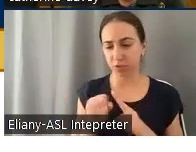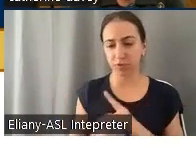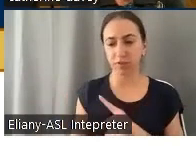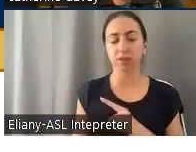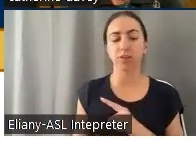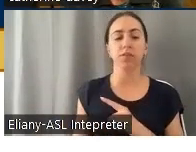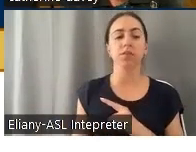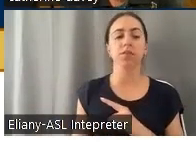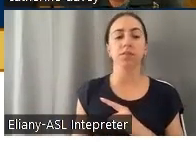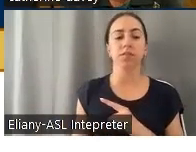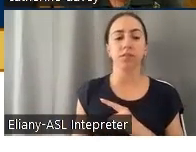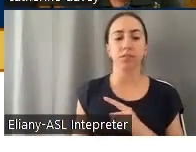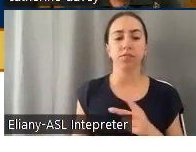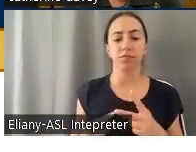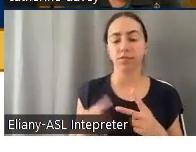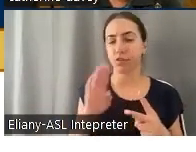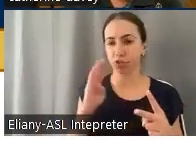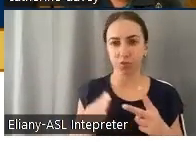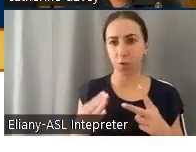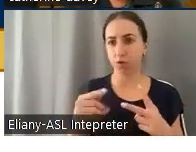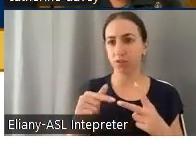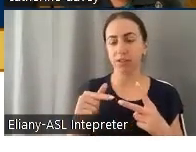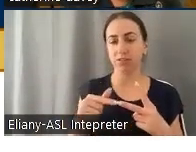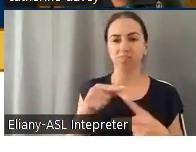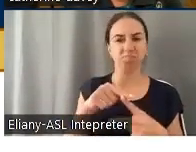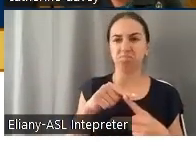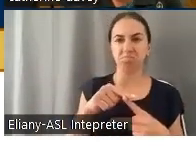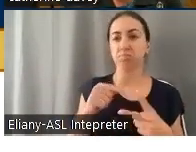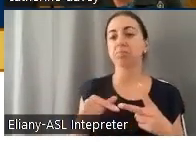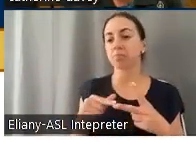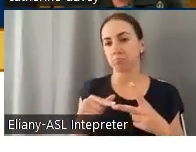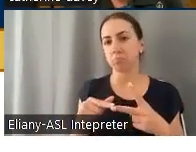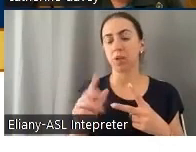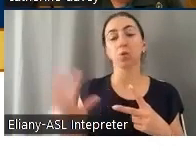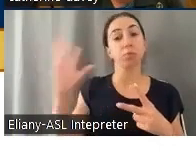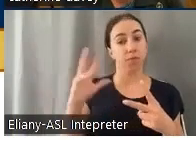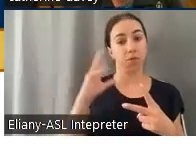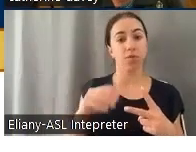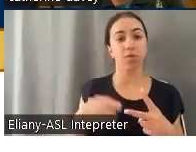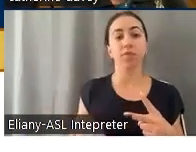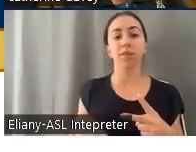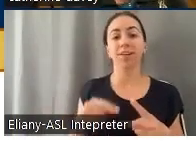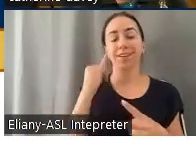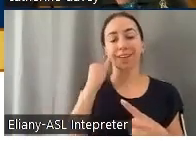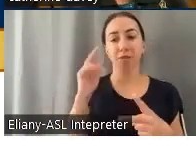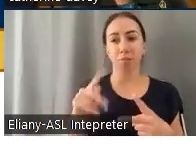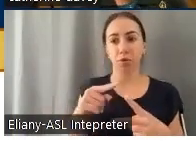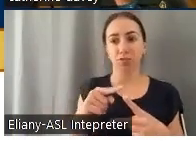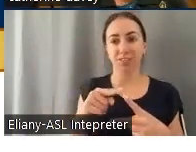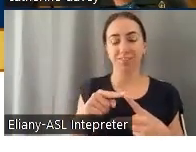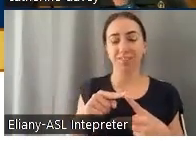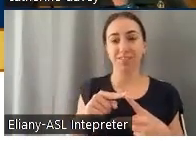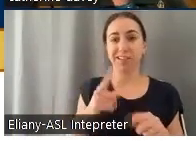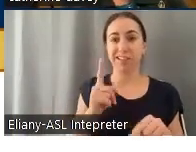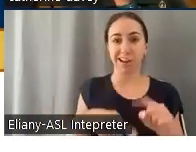folder separado de las cláusulas de incapacidad y después se llegaba a la tutela. Cuando alguien de tutela se determina